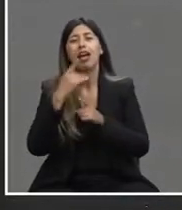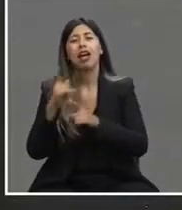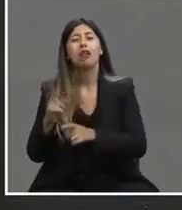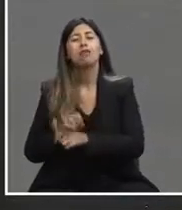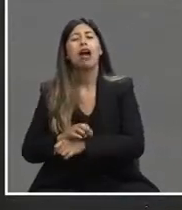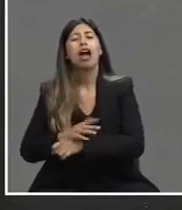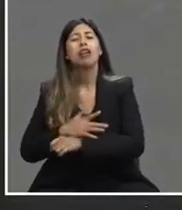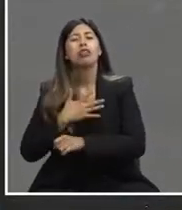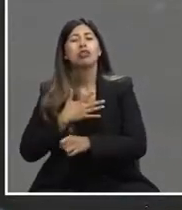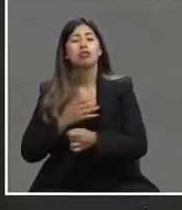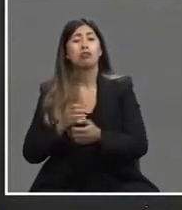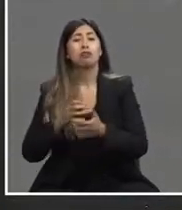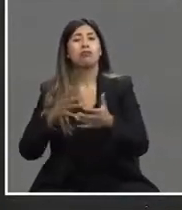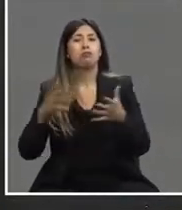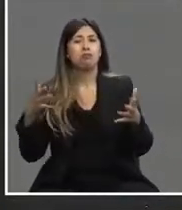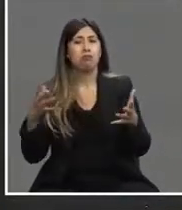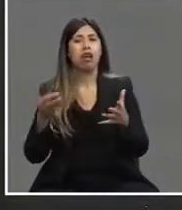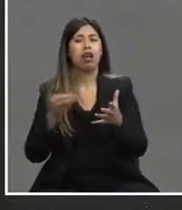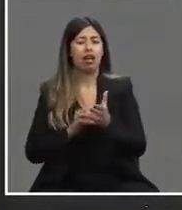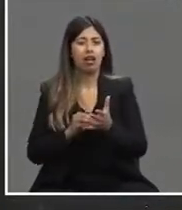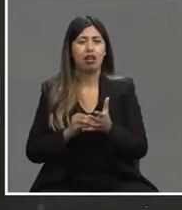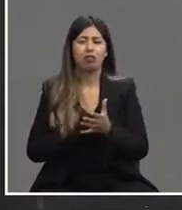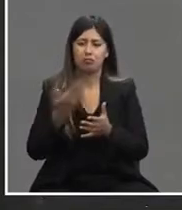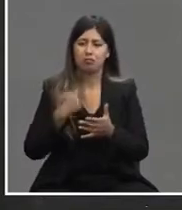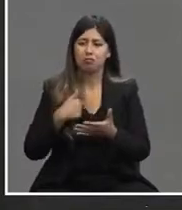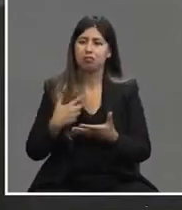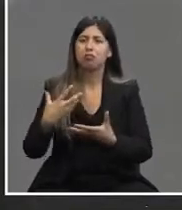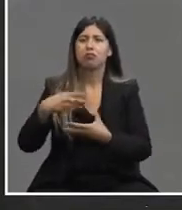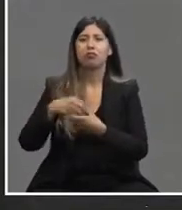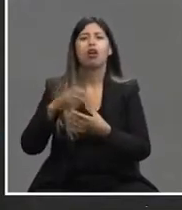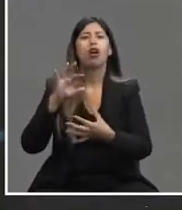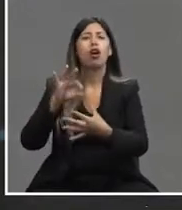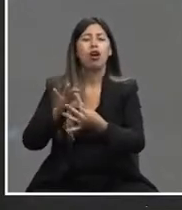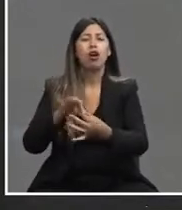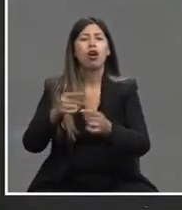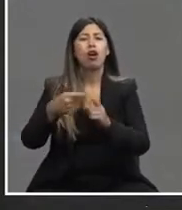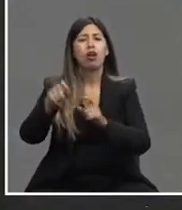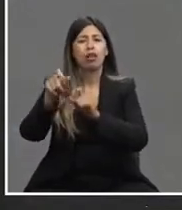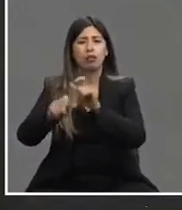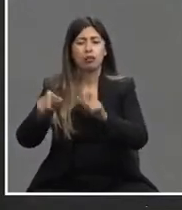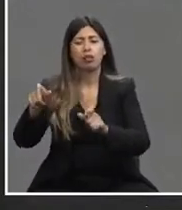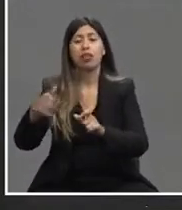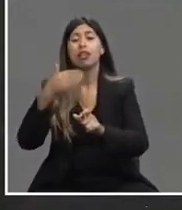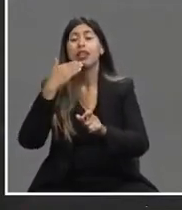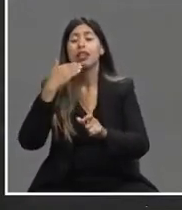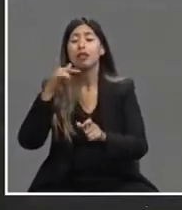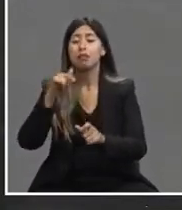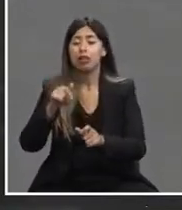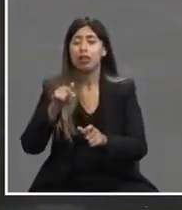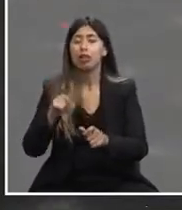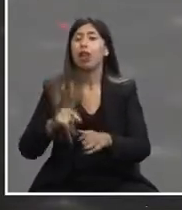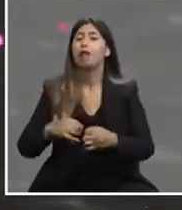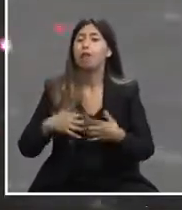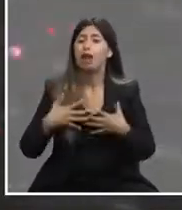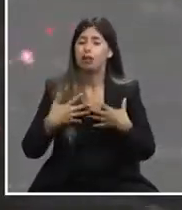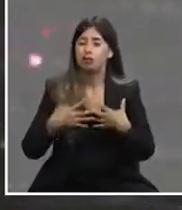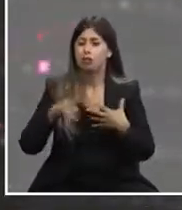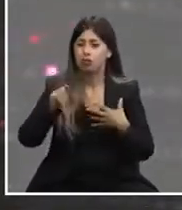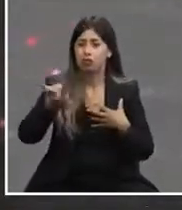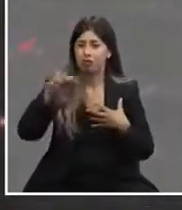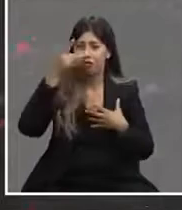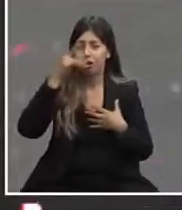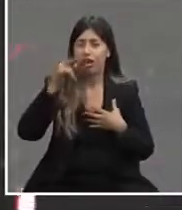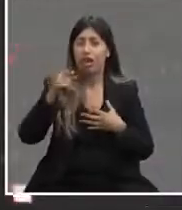que más bien nos amplifican, nos hacen sentir parte de algo, nos conectan con otras personas. Y también esos son pasiones. Fíjate que al